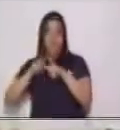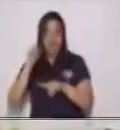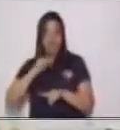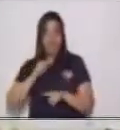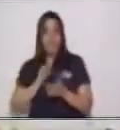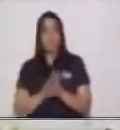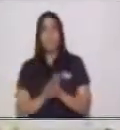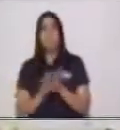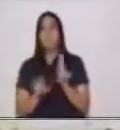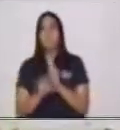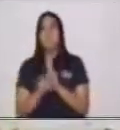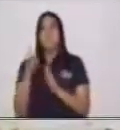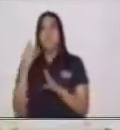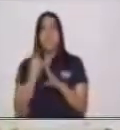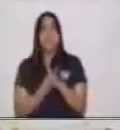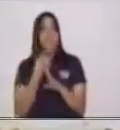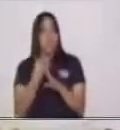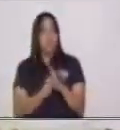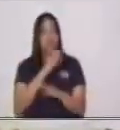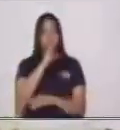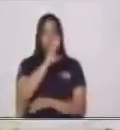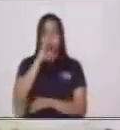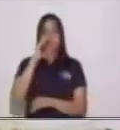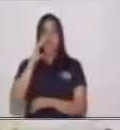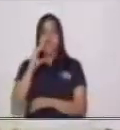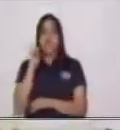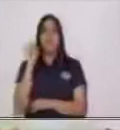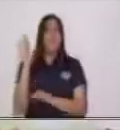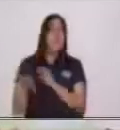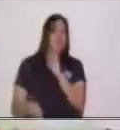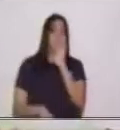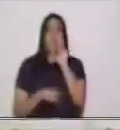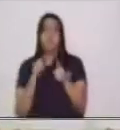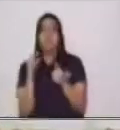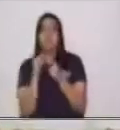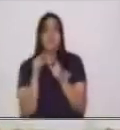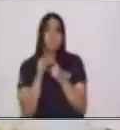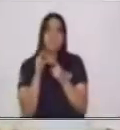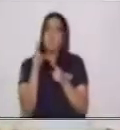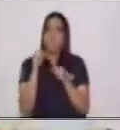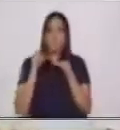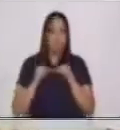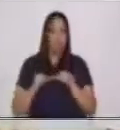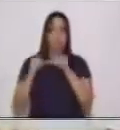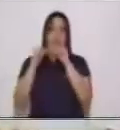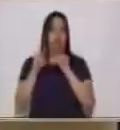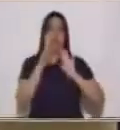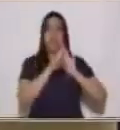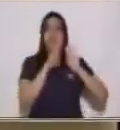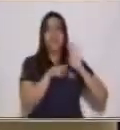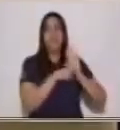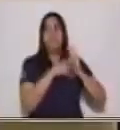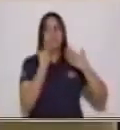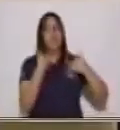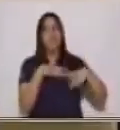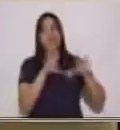en este uso de la doble C hay algunas palabras que no necesitan seguir ninguna regla, sino que su grafía ya